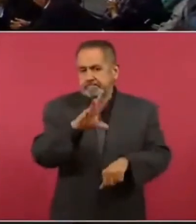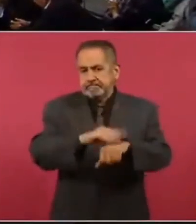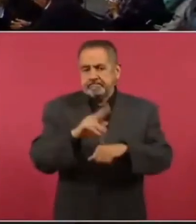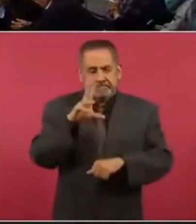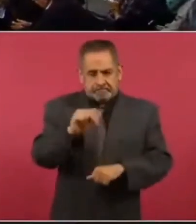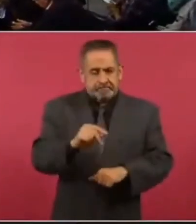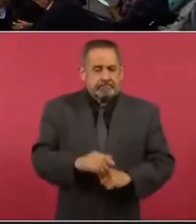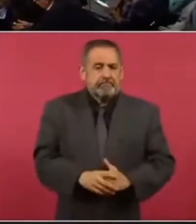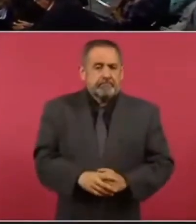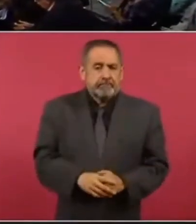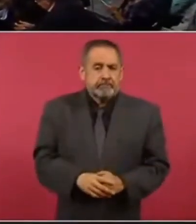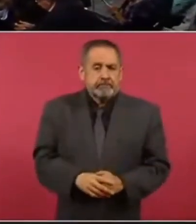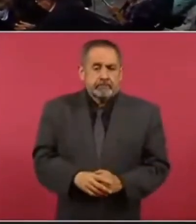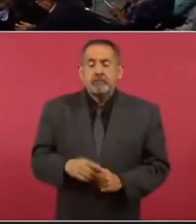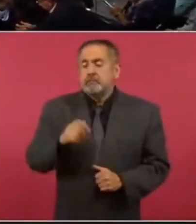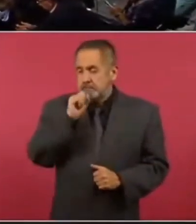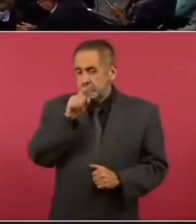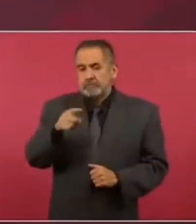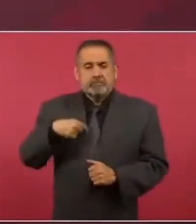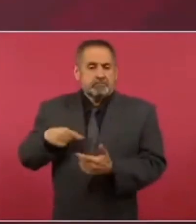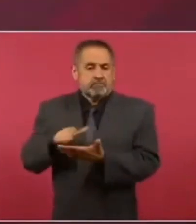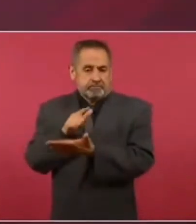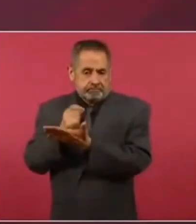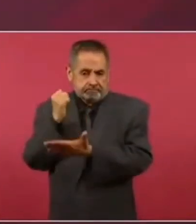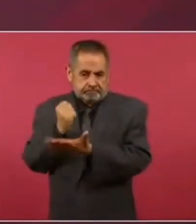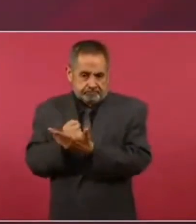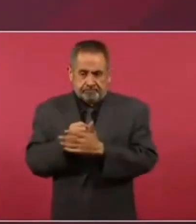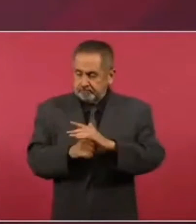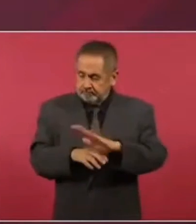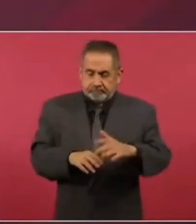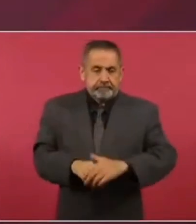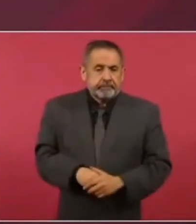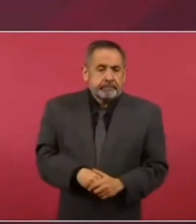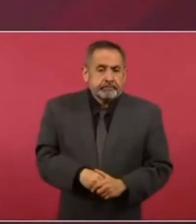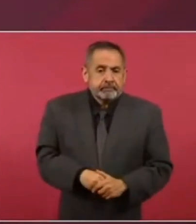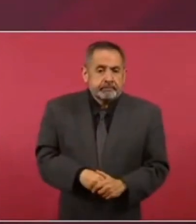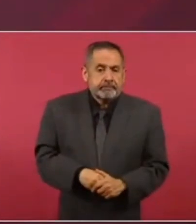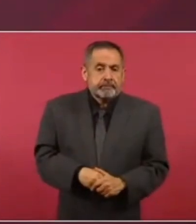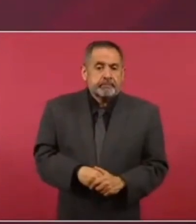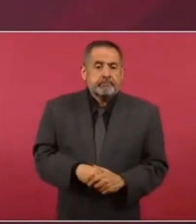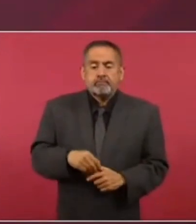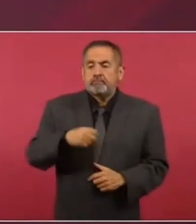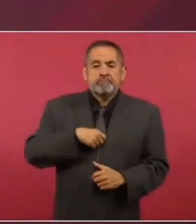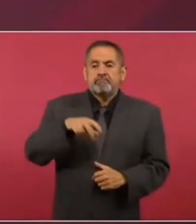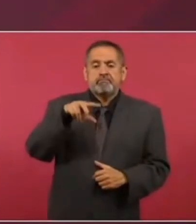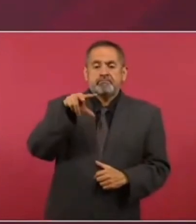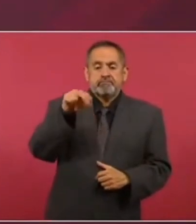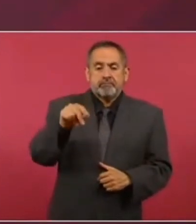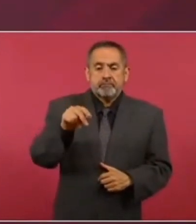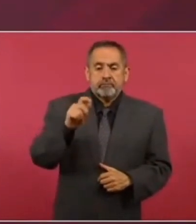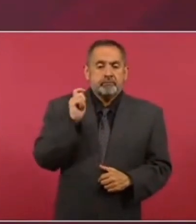Eso también fue un avance. No se permite